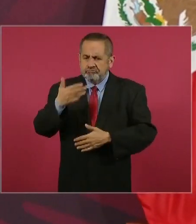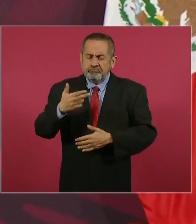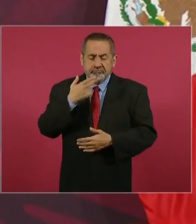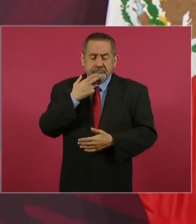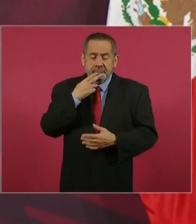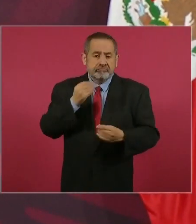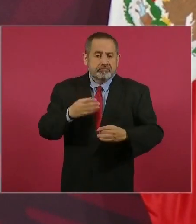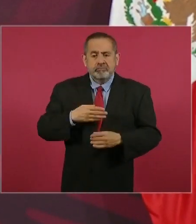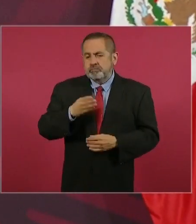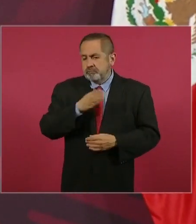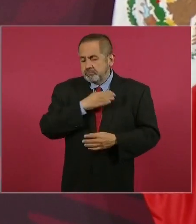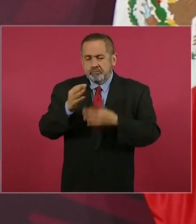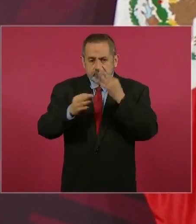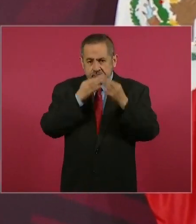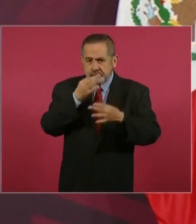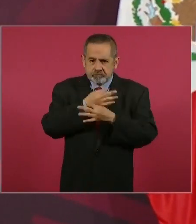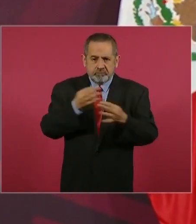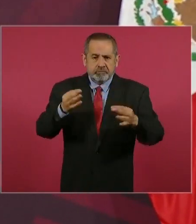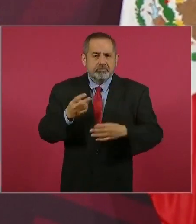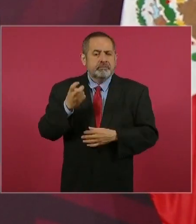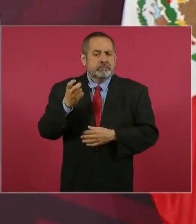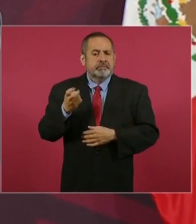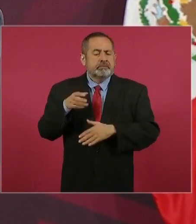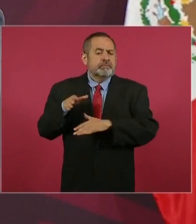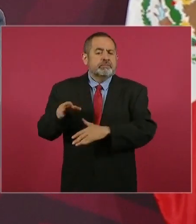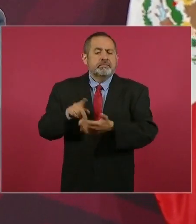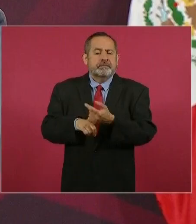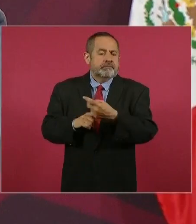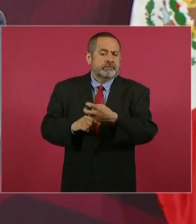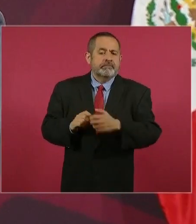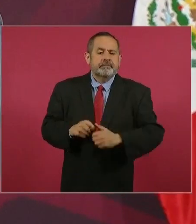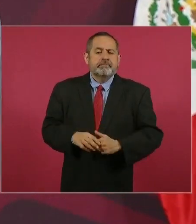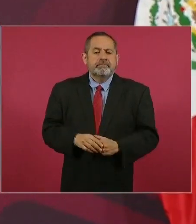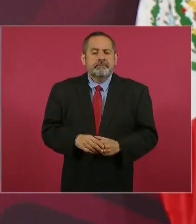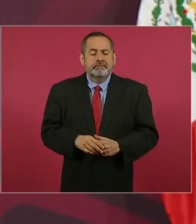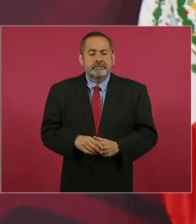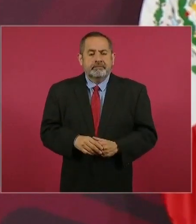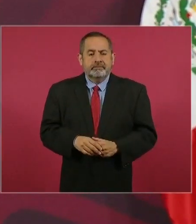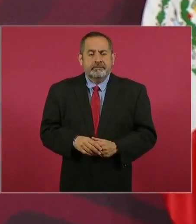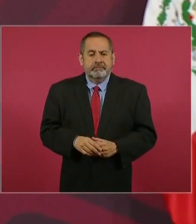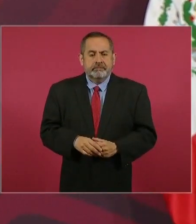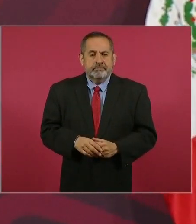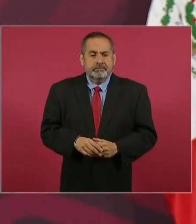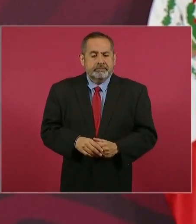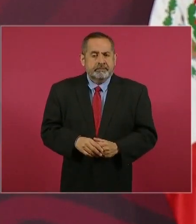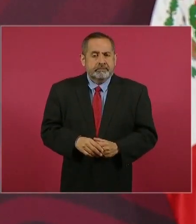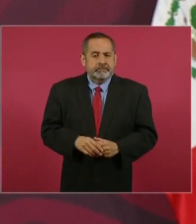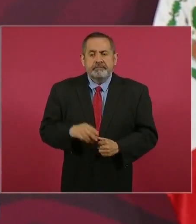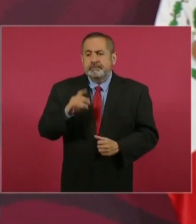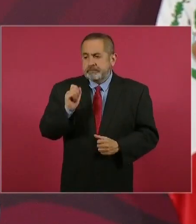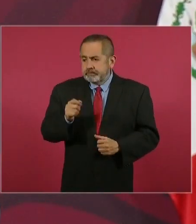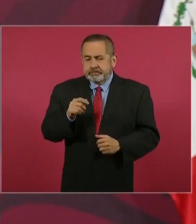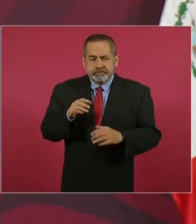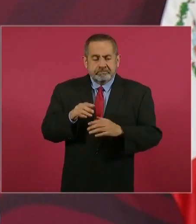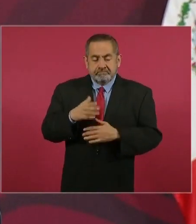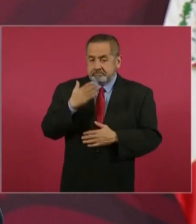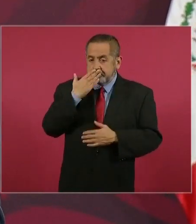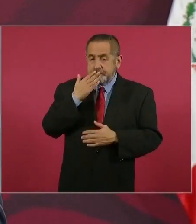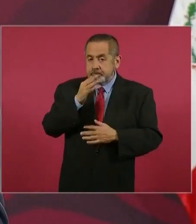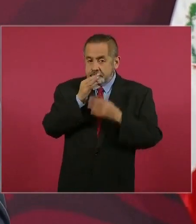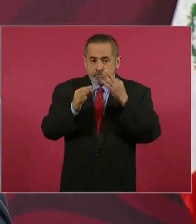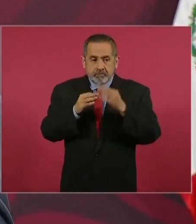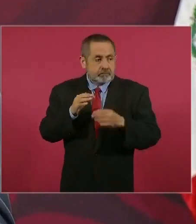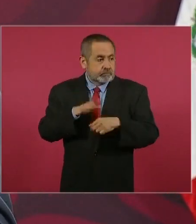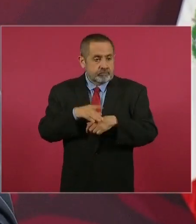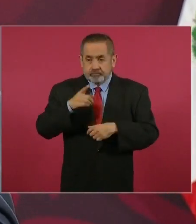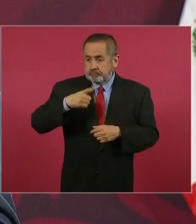buena noticia sobre todo porque se logró por